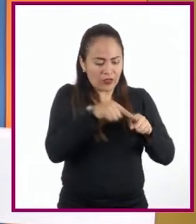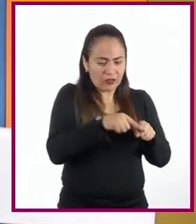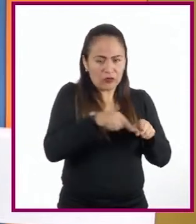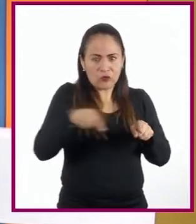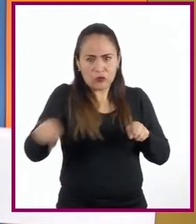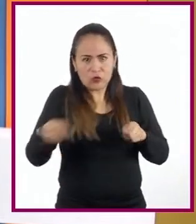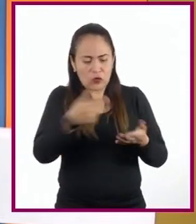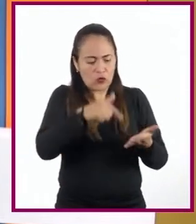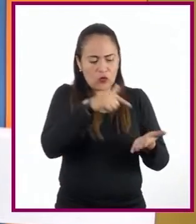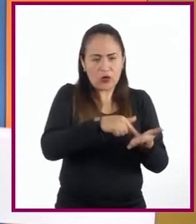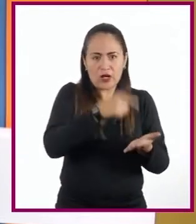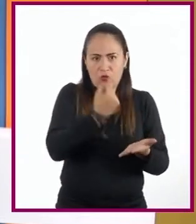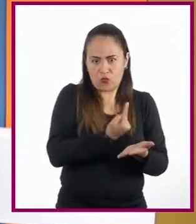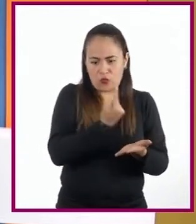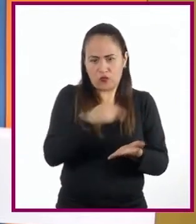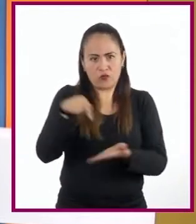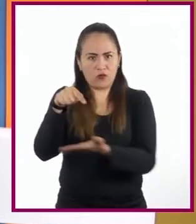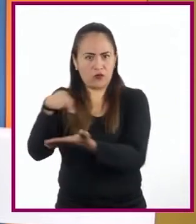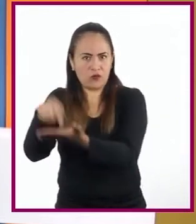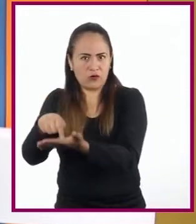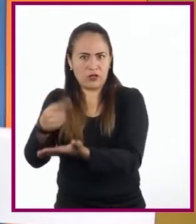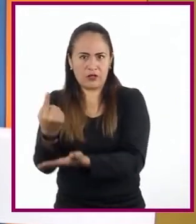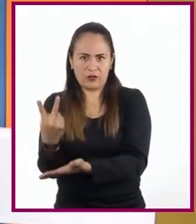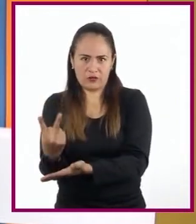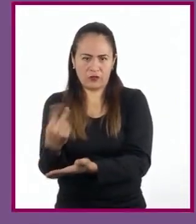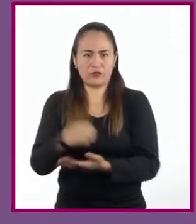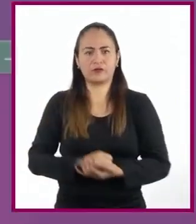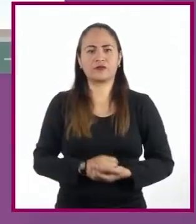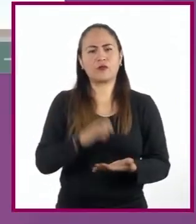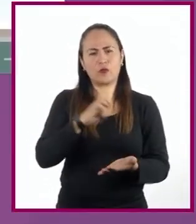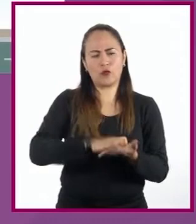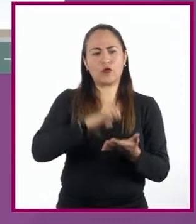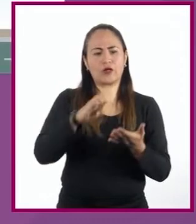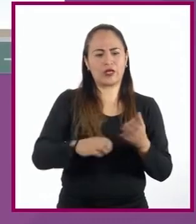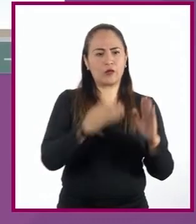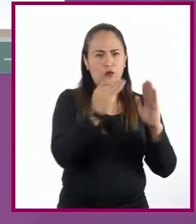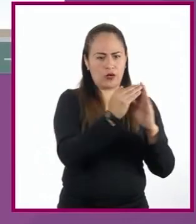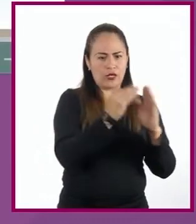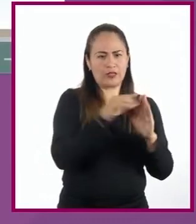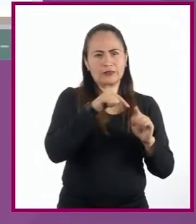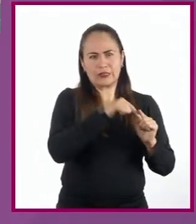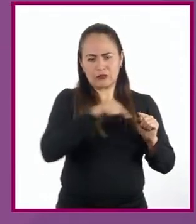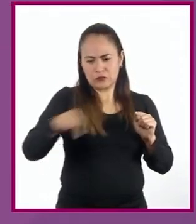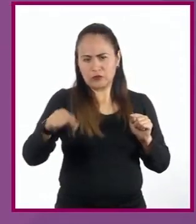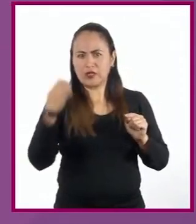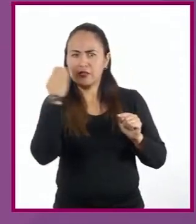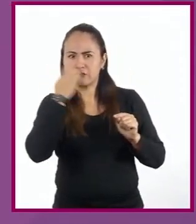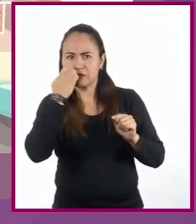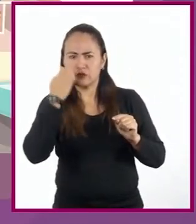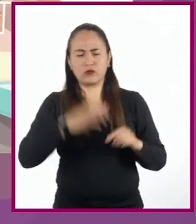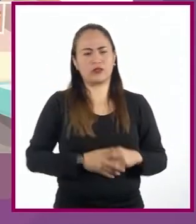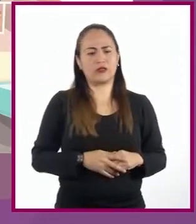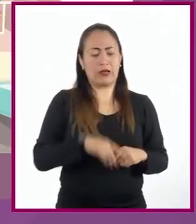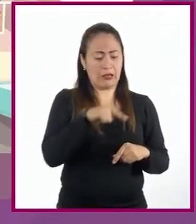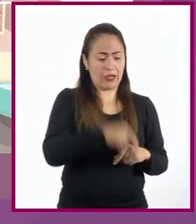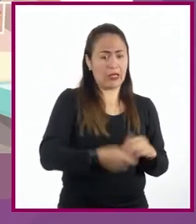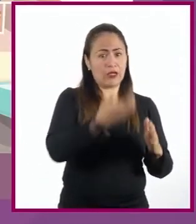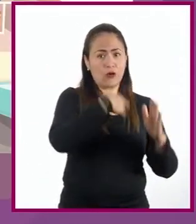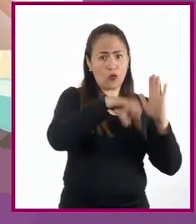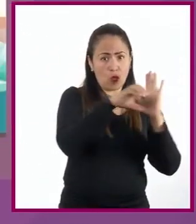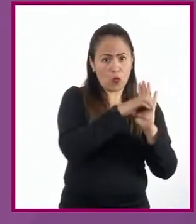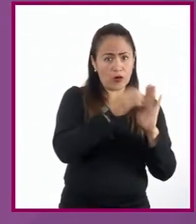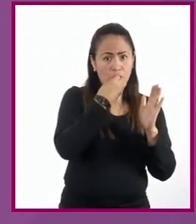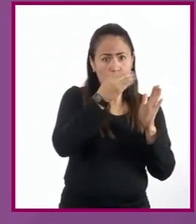entre dos puntos. Algunos ejemplos de longitud son la distancia entre tu casa y tu escuela, la distancia entre la cocina y tu